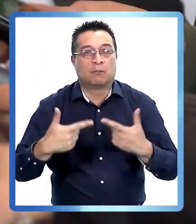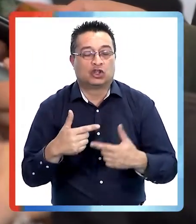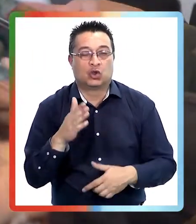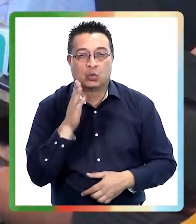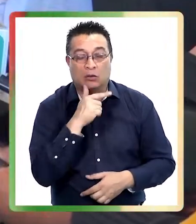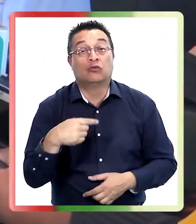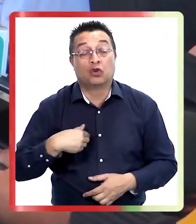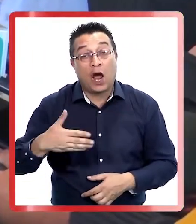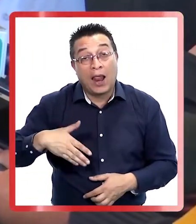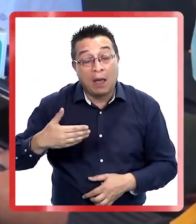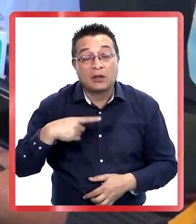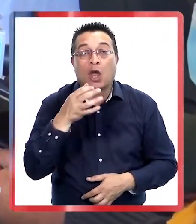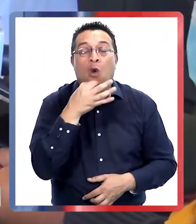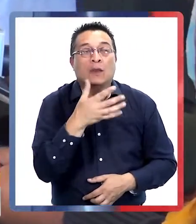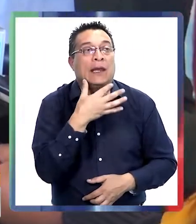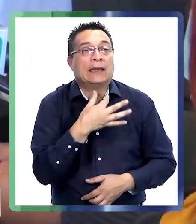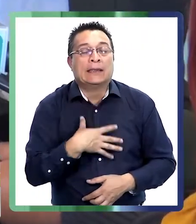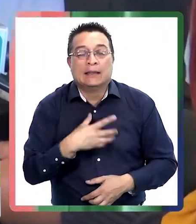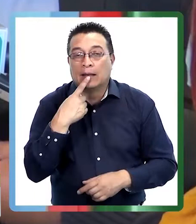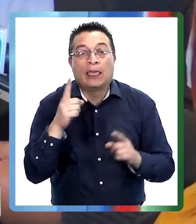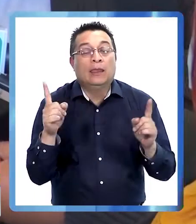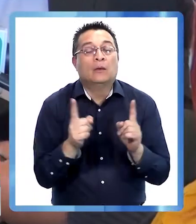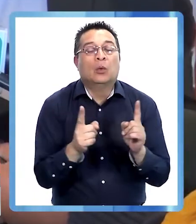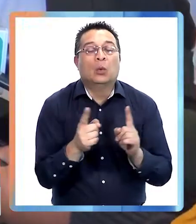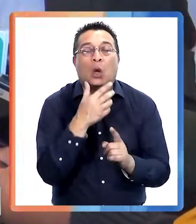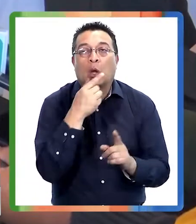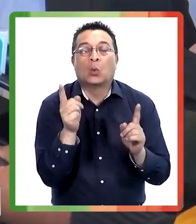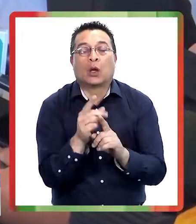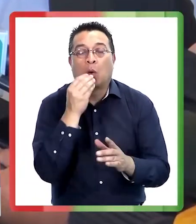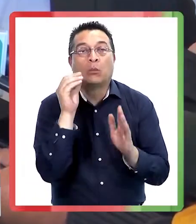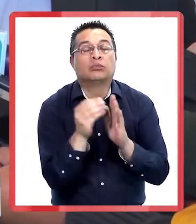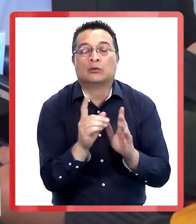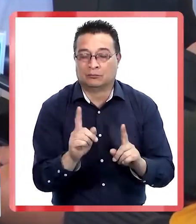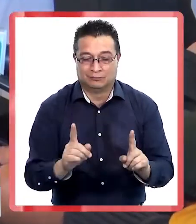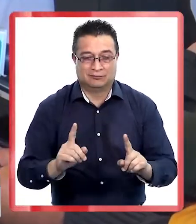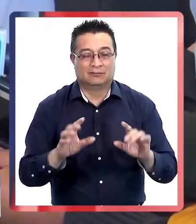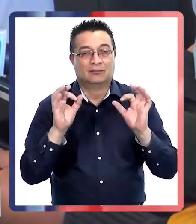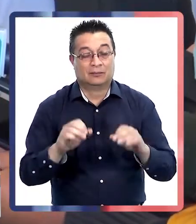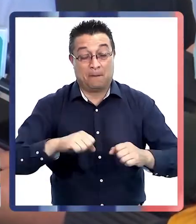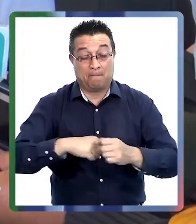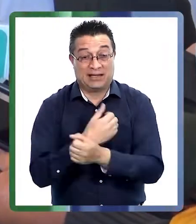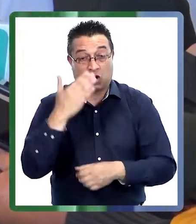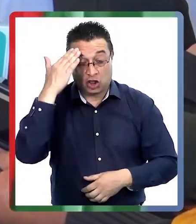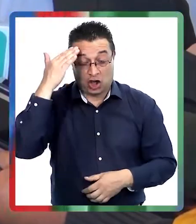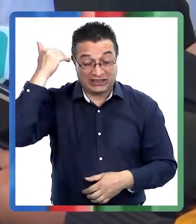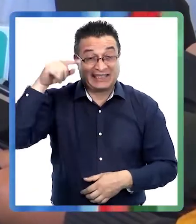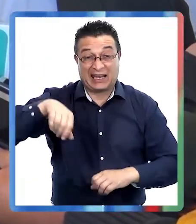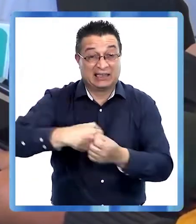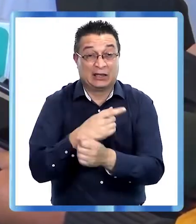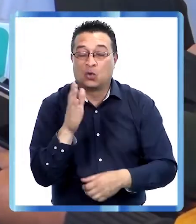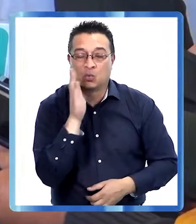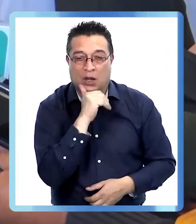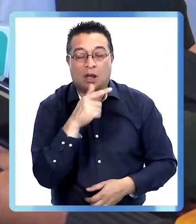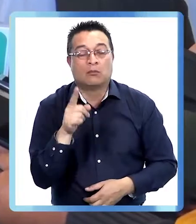en el país. Y yo lamento que se busque simplificar con simplemente un titular. Efectivamente, presos de conciencia no hay en Chile,